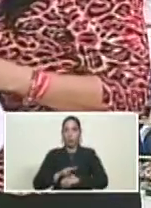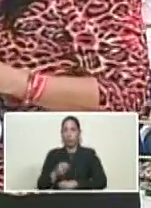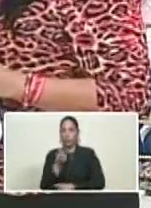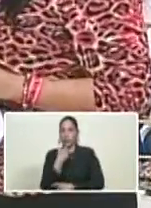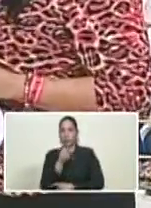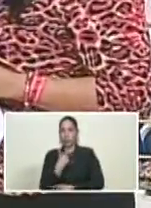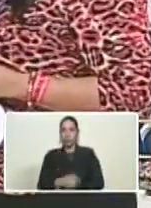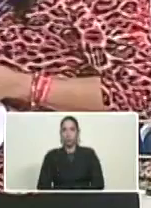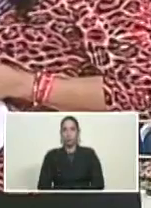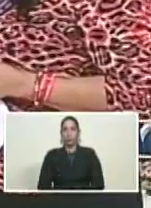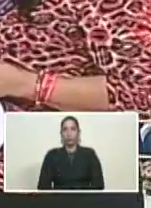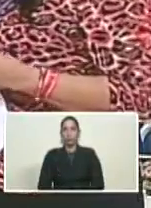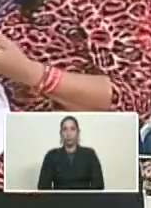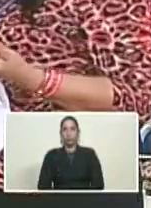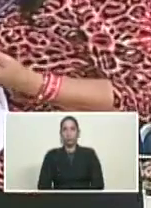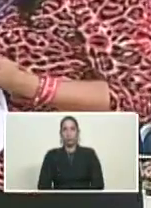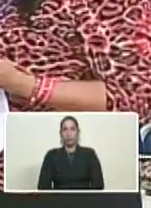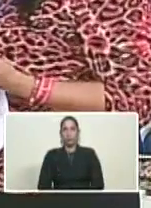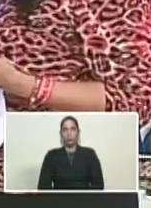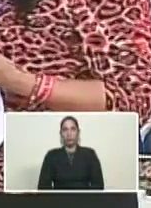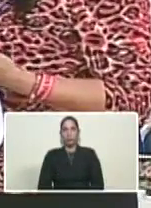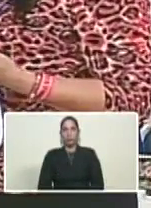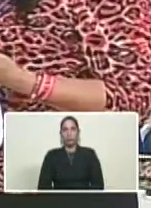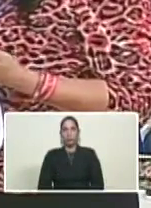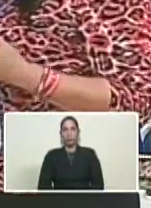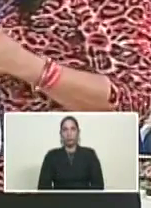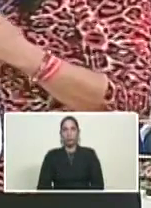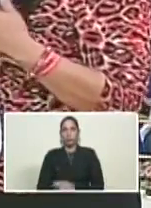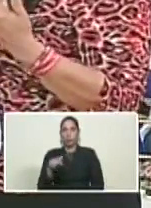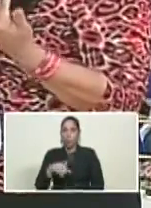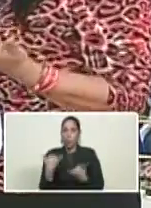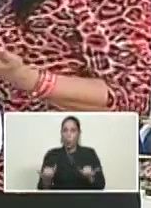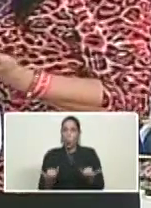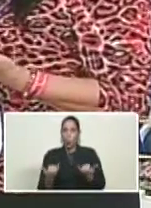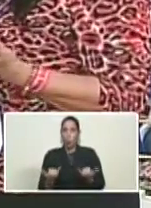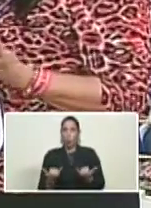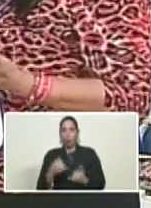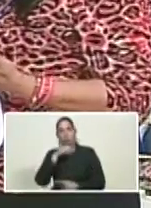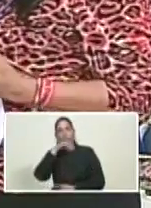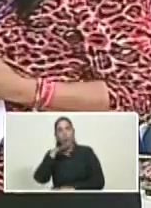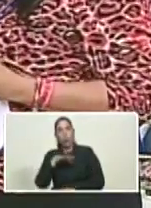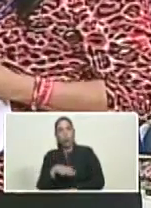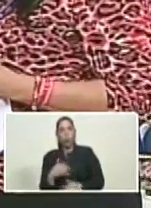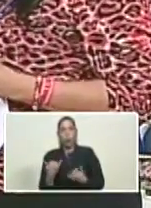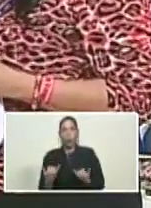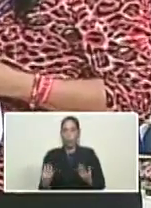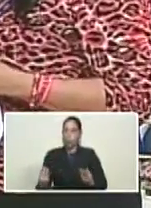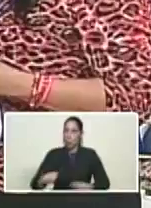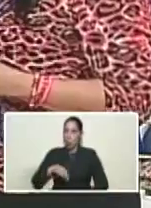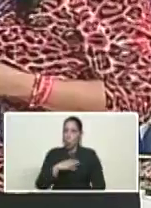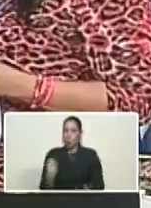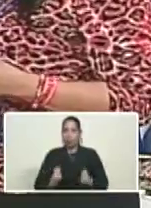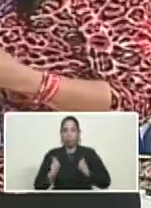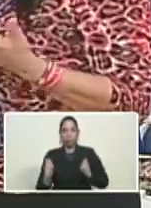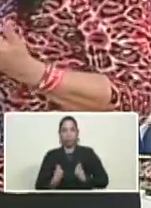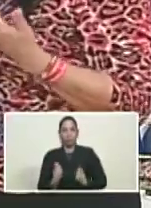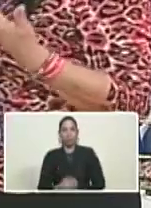insumos para la salud. Precisamente en este momento histórico que estamos viviendo,